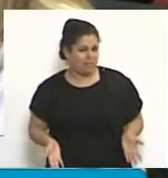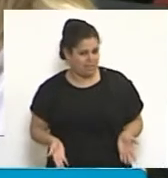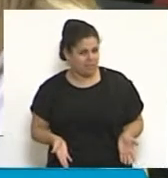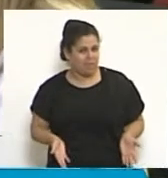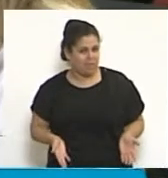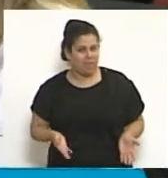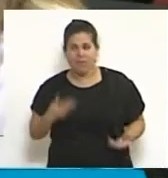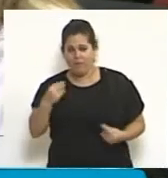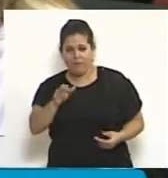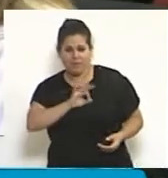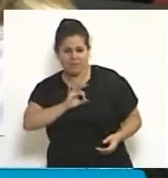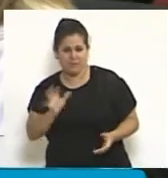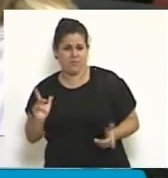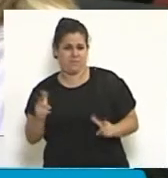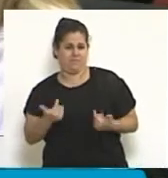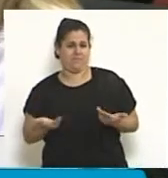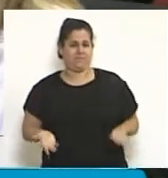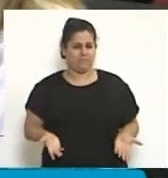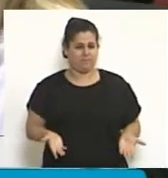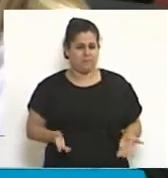uno lo mire.